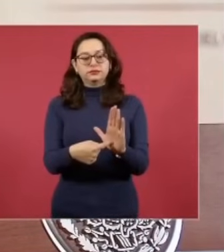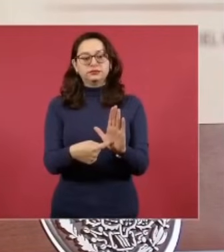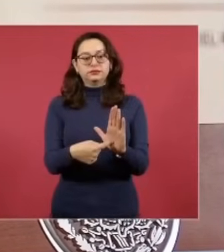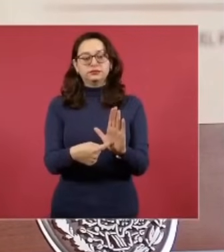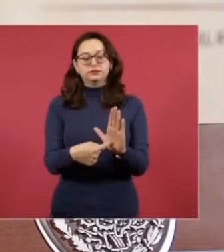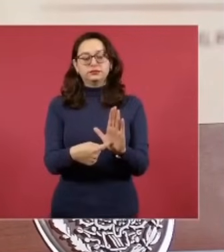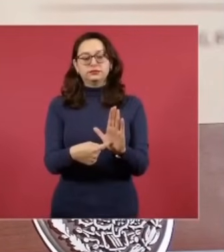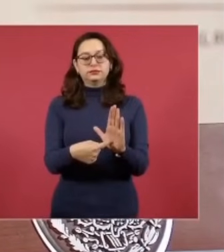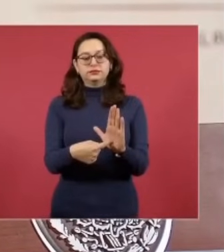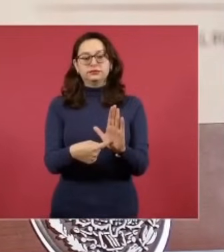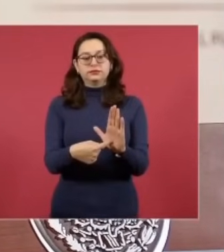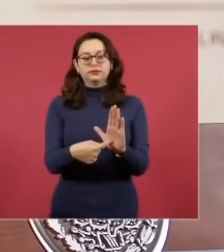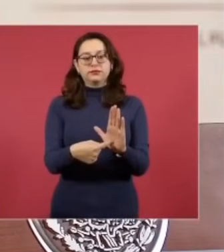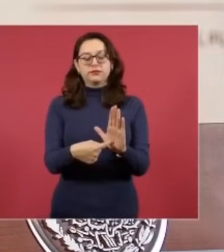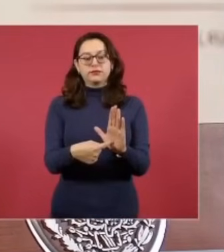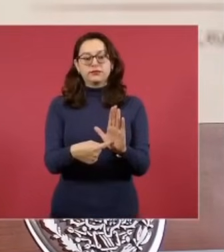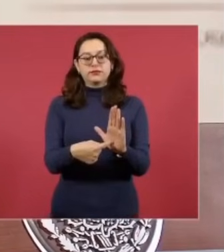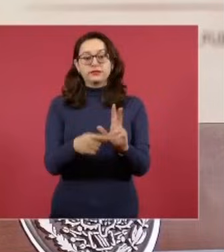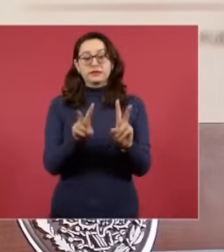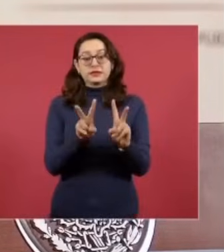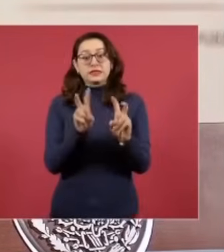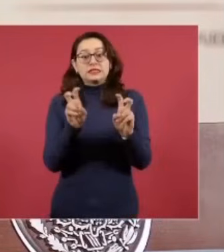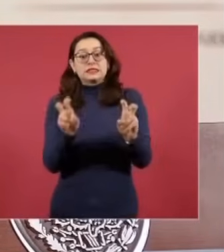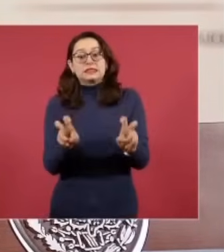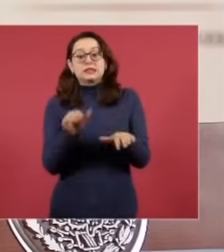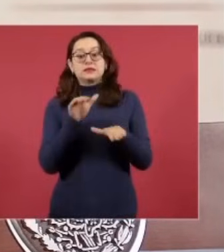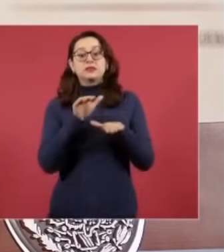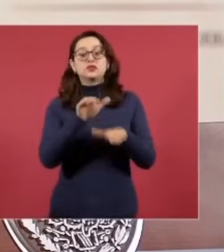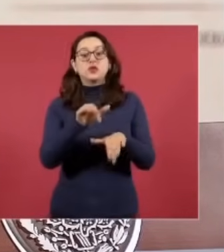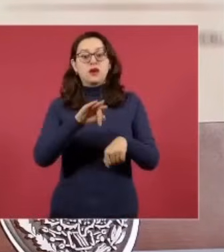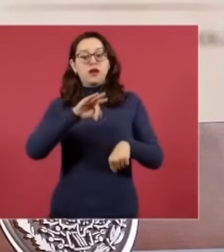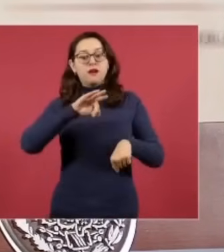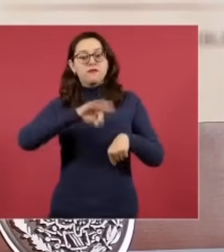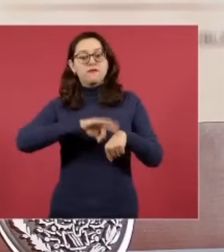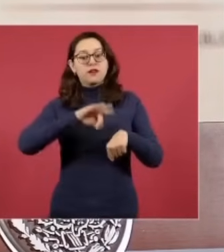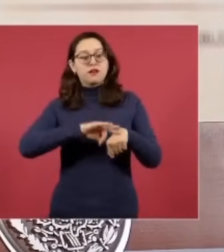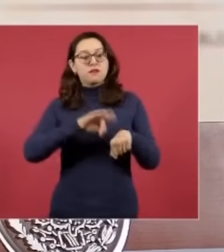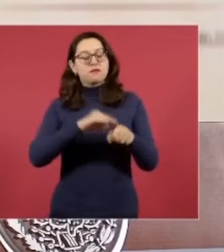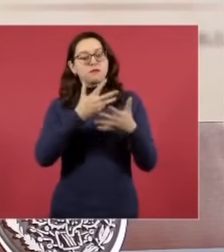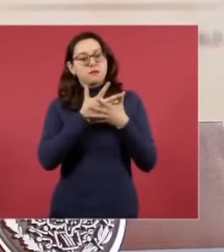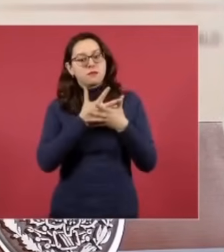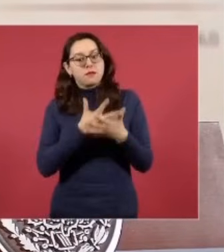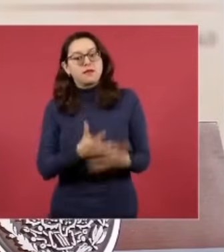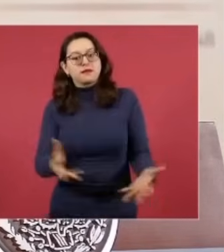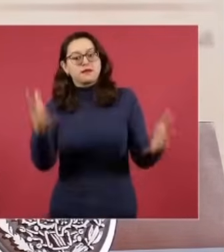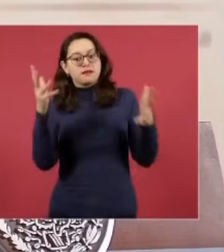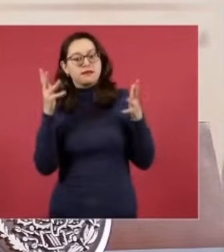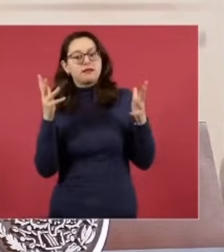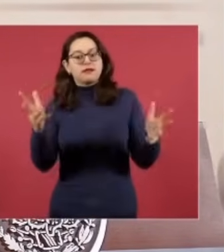lo de la gran farmacia, la mega farmacia para el